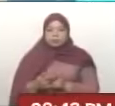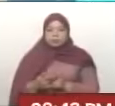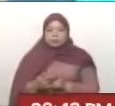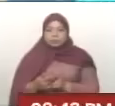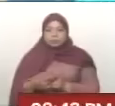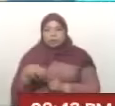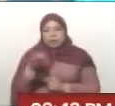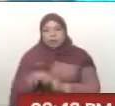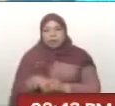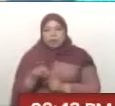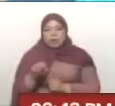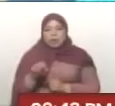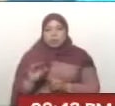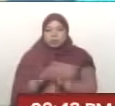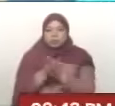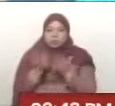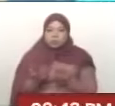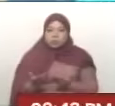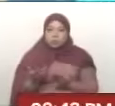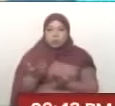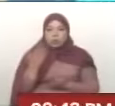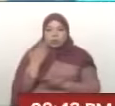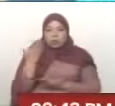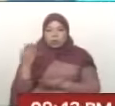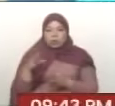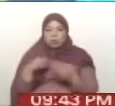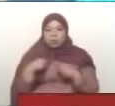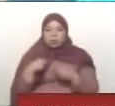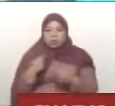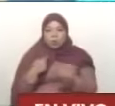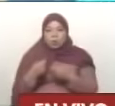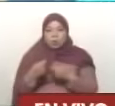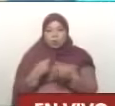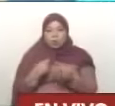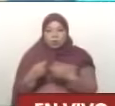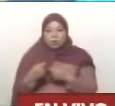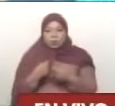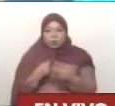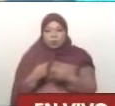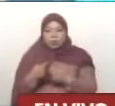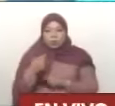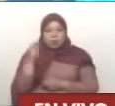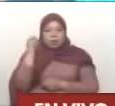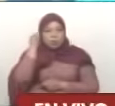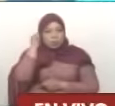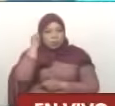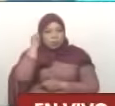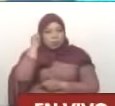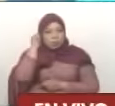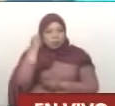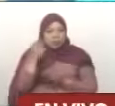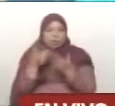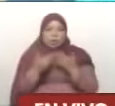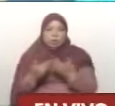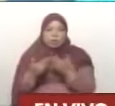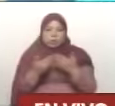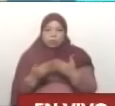el estado Anzoátegui, ahí lo va a asumir como coordinadora jefa una